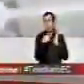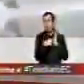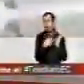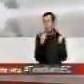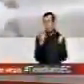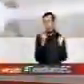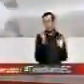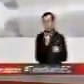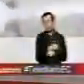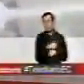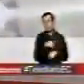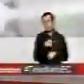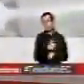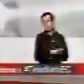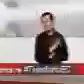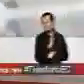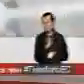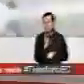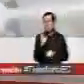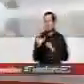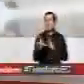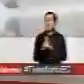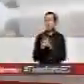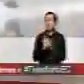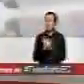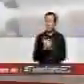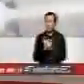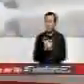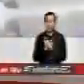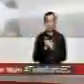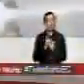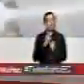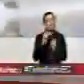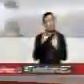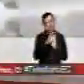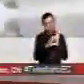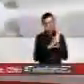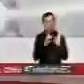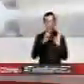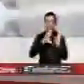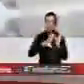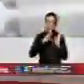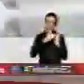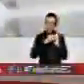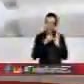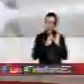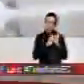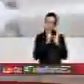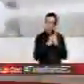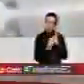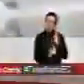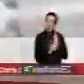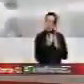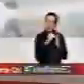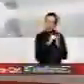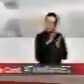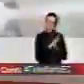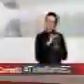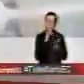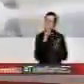de garantías, básicamente la medida de algún modo no va a ser ajustada a la Constitución y no es